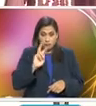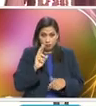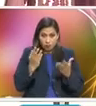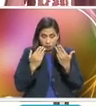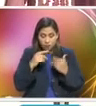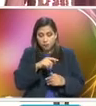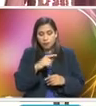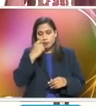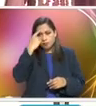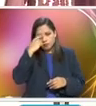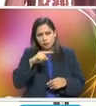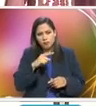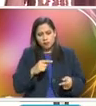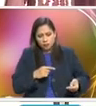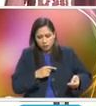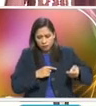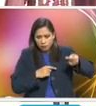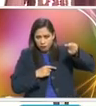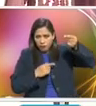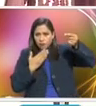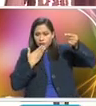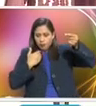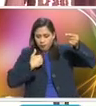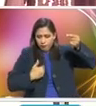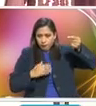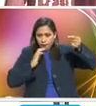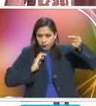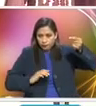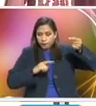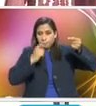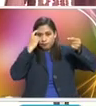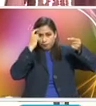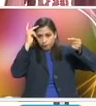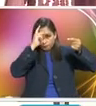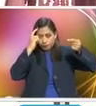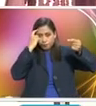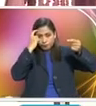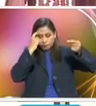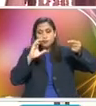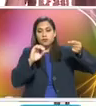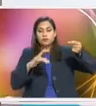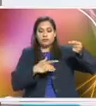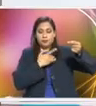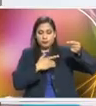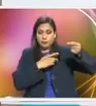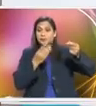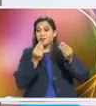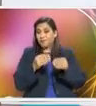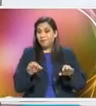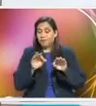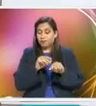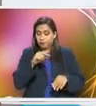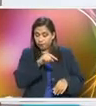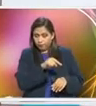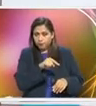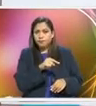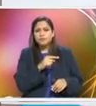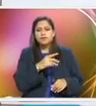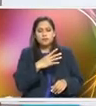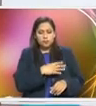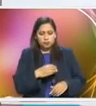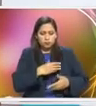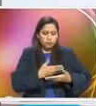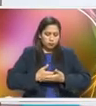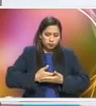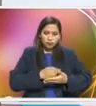que tengan un apropiado desarrollo físico, psicológico y emocional. Sí. Es esencial que ellos tengan una lactancia